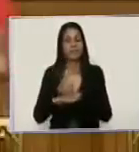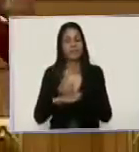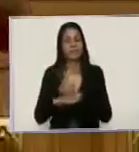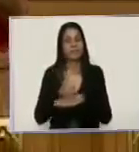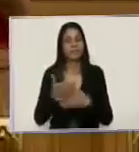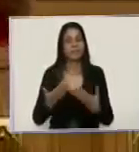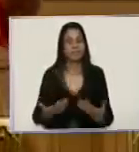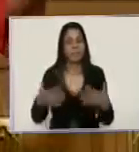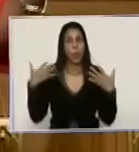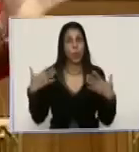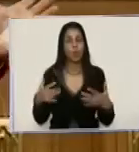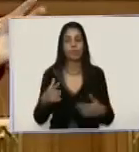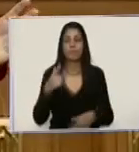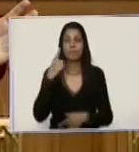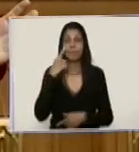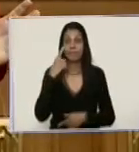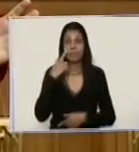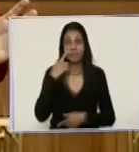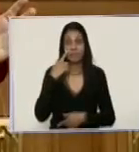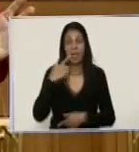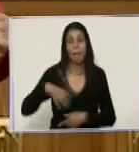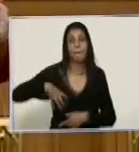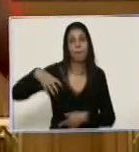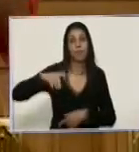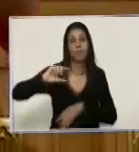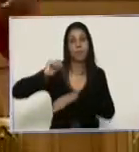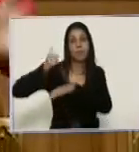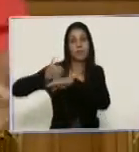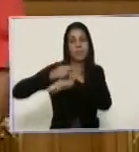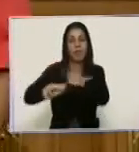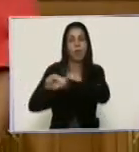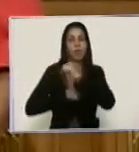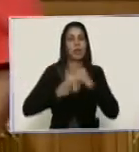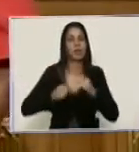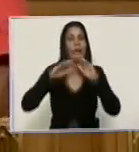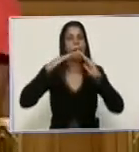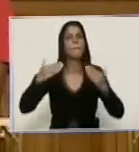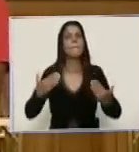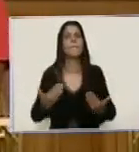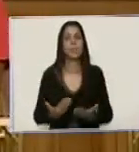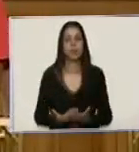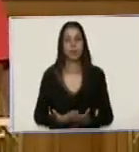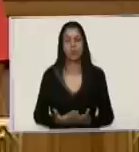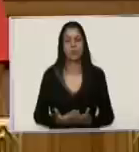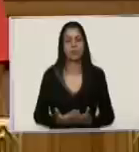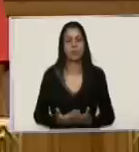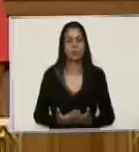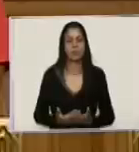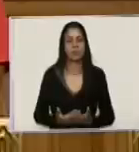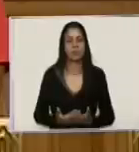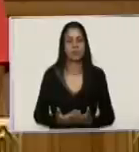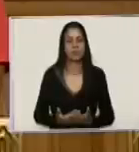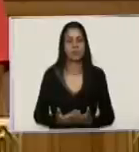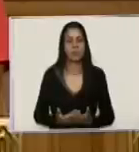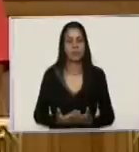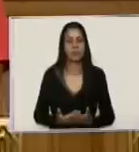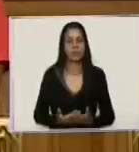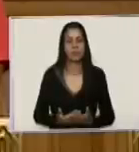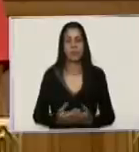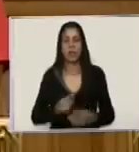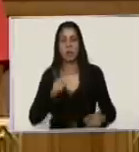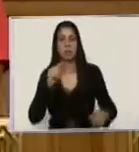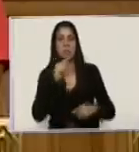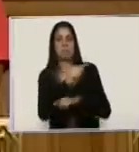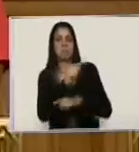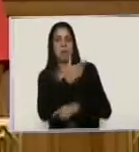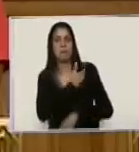Es el poder mundial. Ese es el poder mundial que, haciendo así, enjuician al presidente Trump